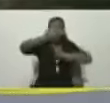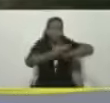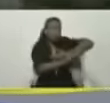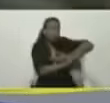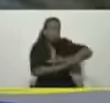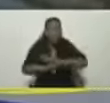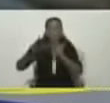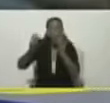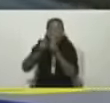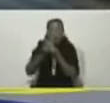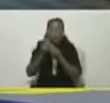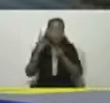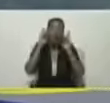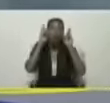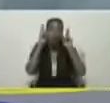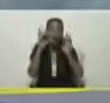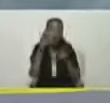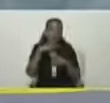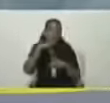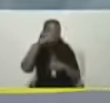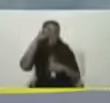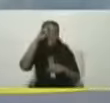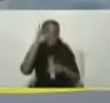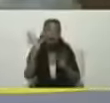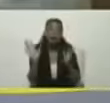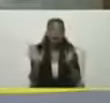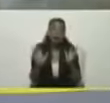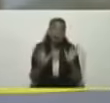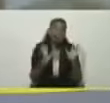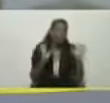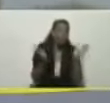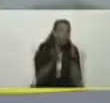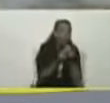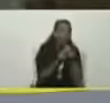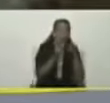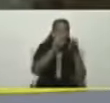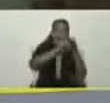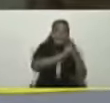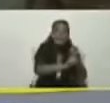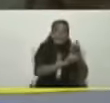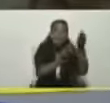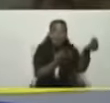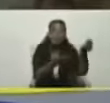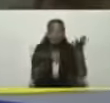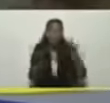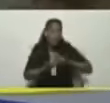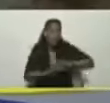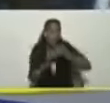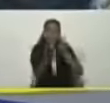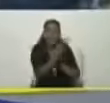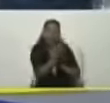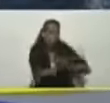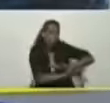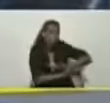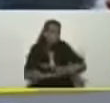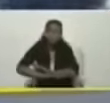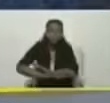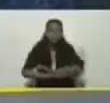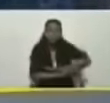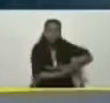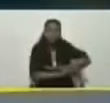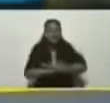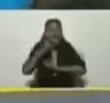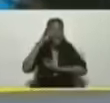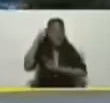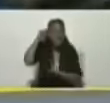con su pareja, ojalá, su hermosa pareja, su compañero, recibiendo su muchachito y su muchachita.